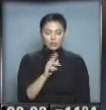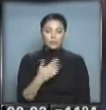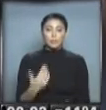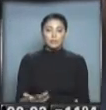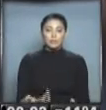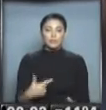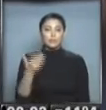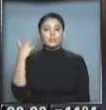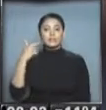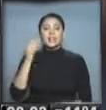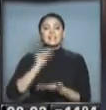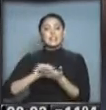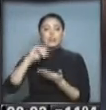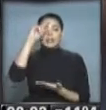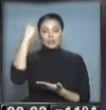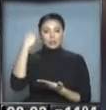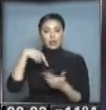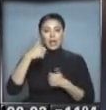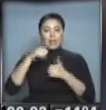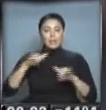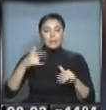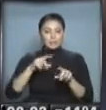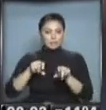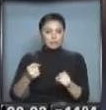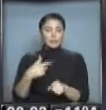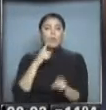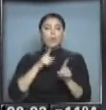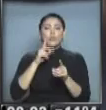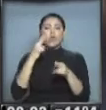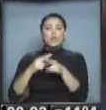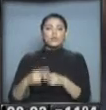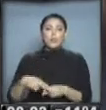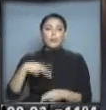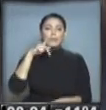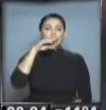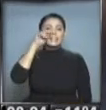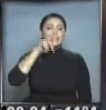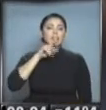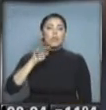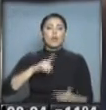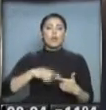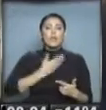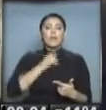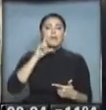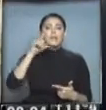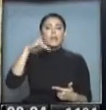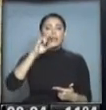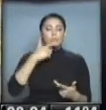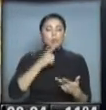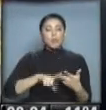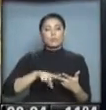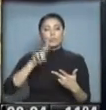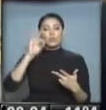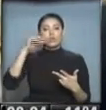se interrumpe por parte de los senadores nacionales la campaña. Uno toma algunos nombres del Senado: Miguel Pichetto, Daniel Filmus, Marcelo Fuentes, Juan